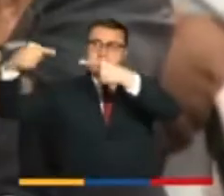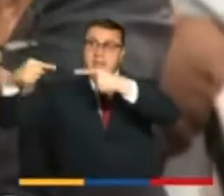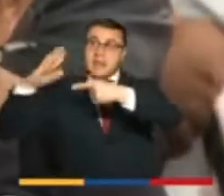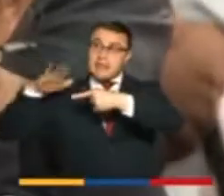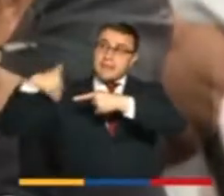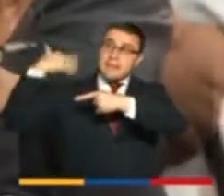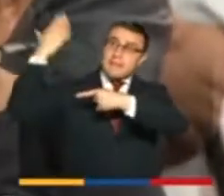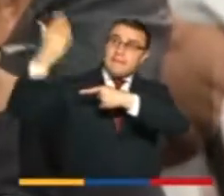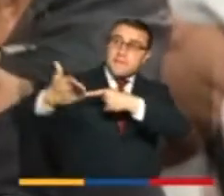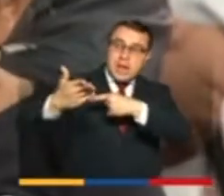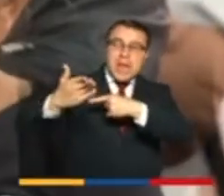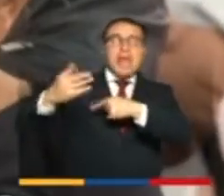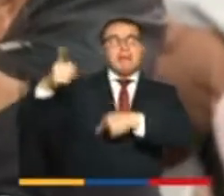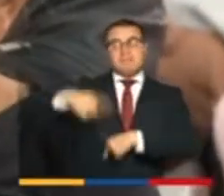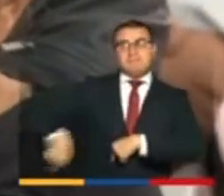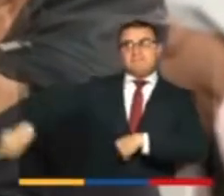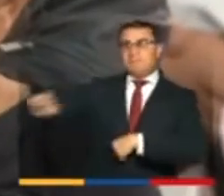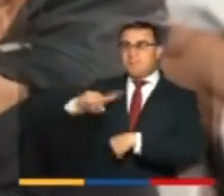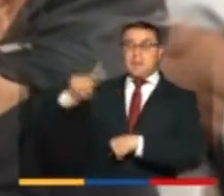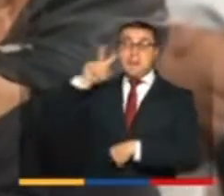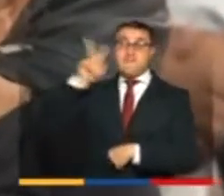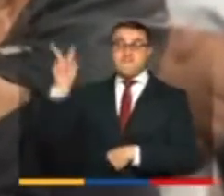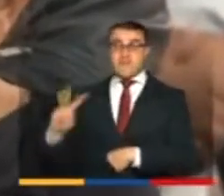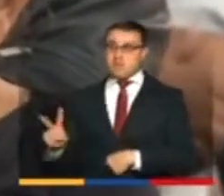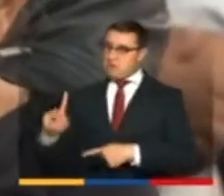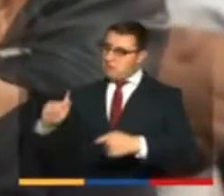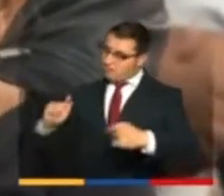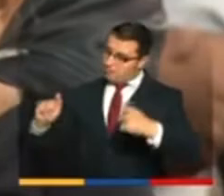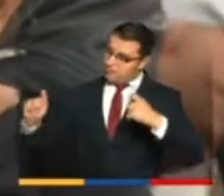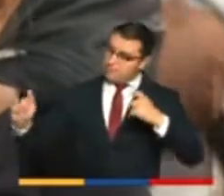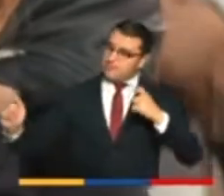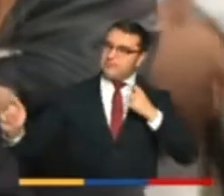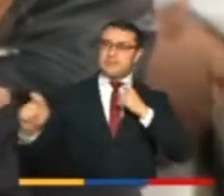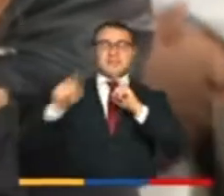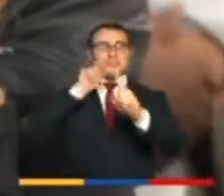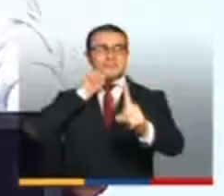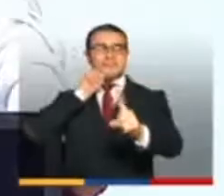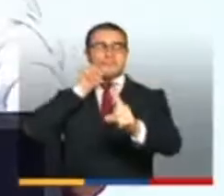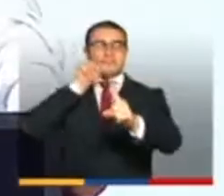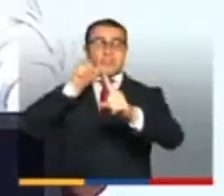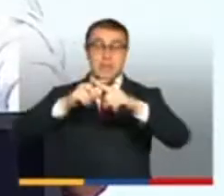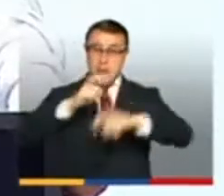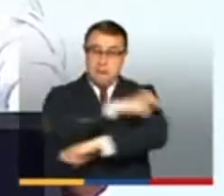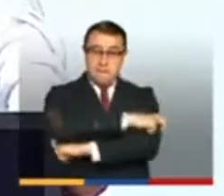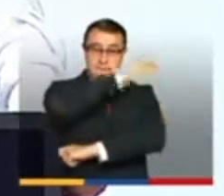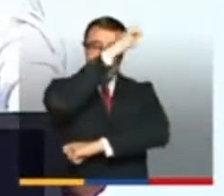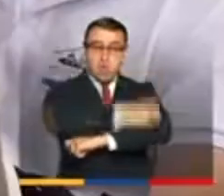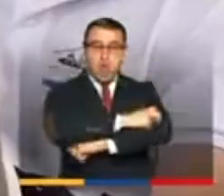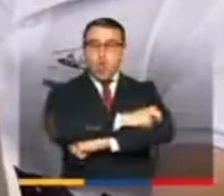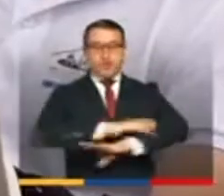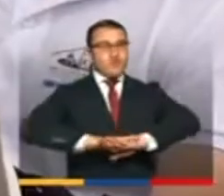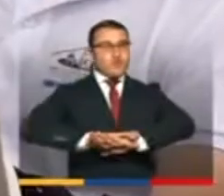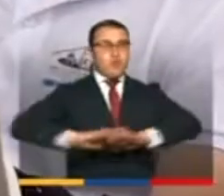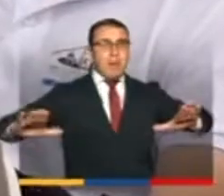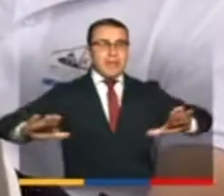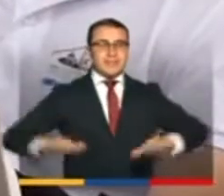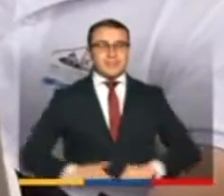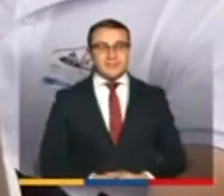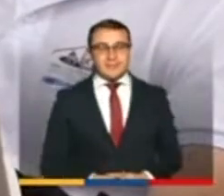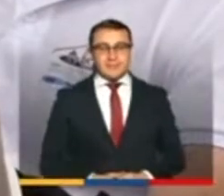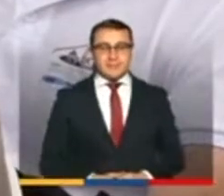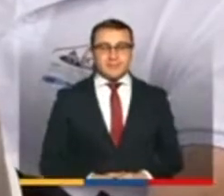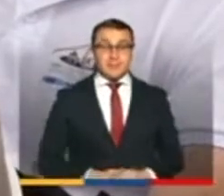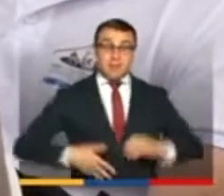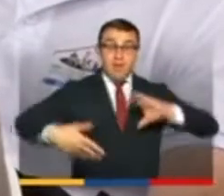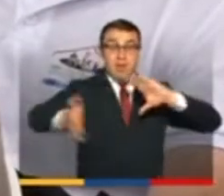el tránsito de Venezuela hacia ser un país no petrolero porque este cambio